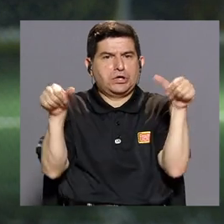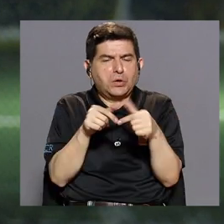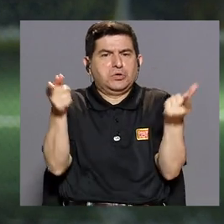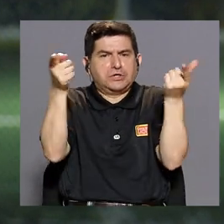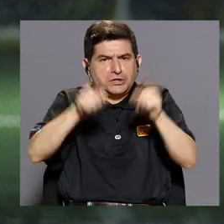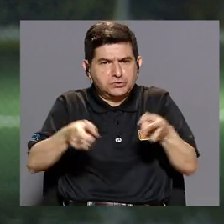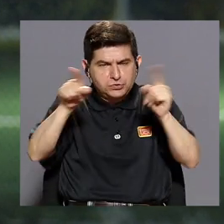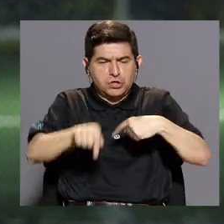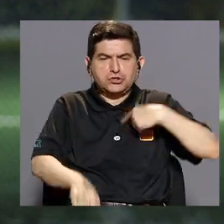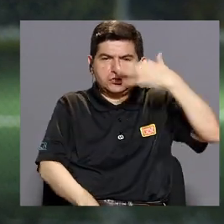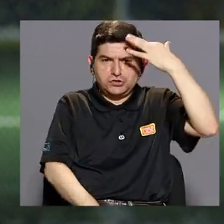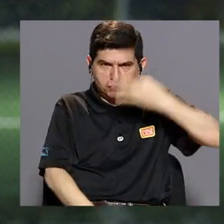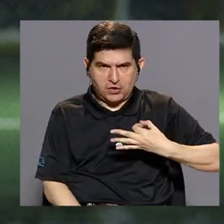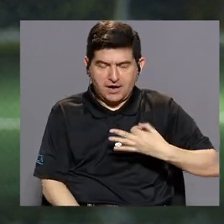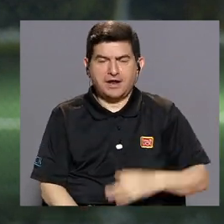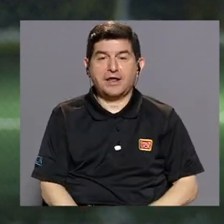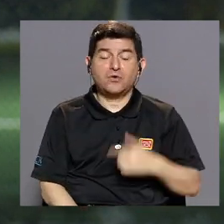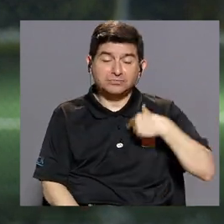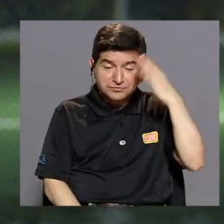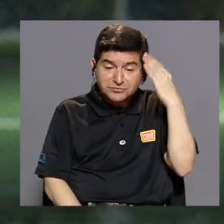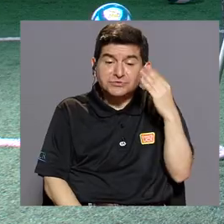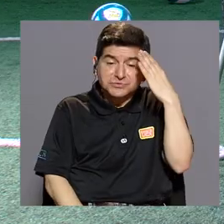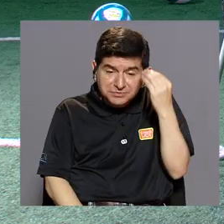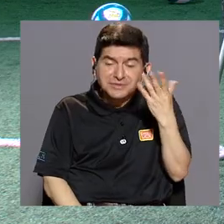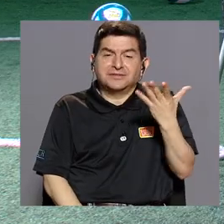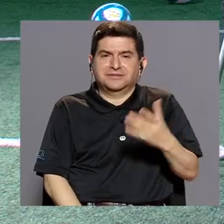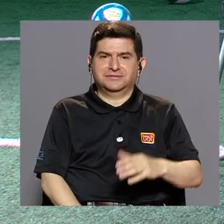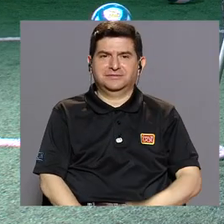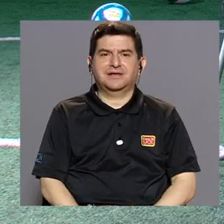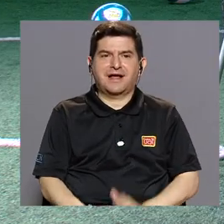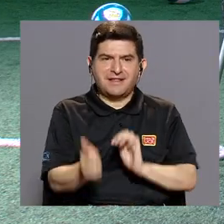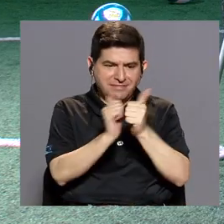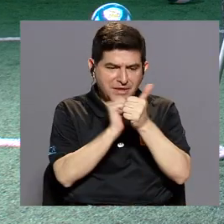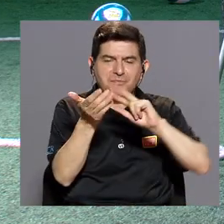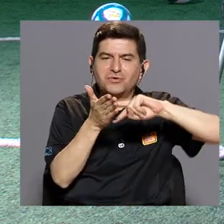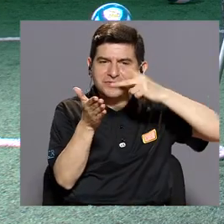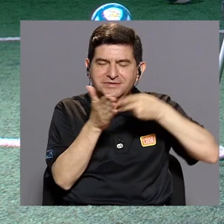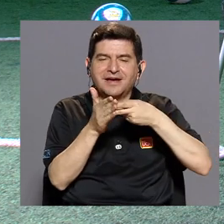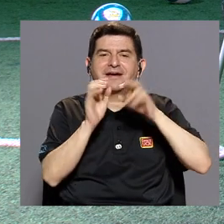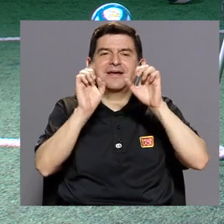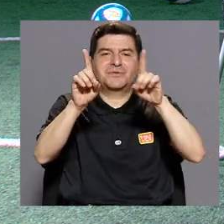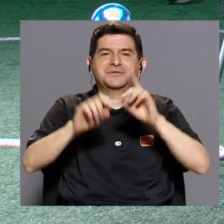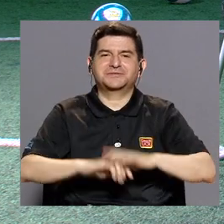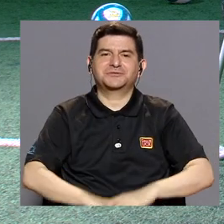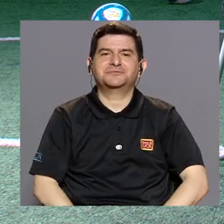áreas, yo soy fiel creyente que, y porque yo lo viví, ¿verdad? Que el deporte es educación,